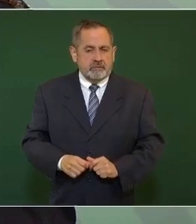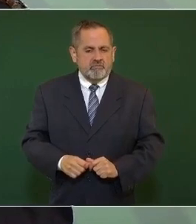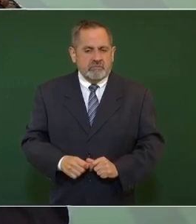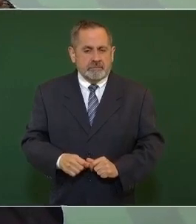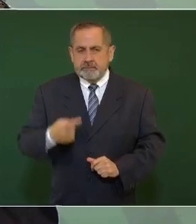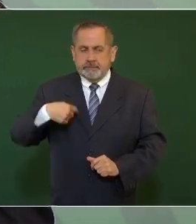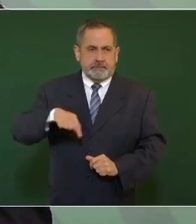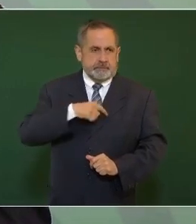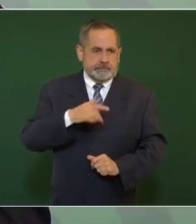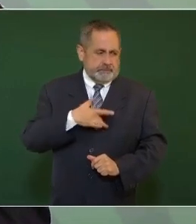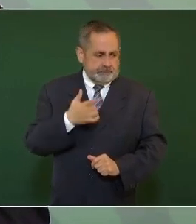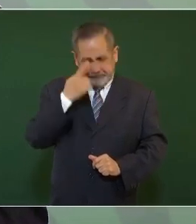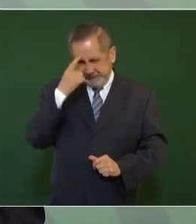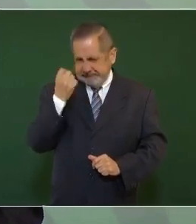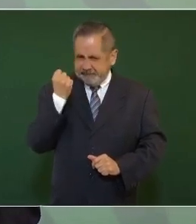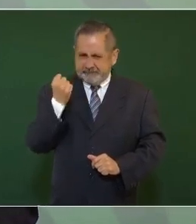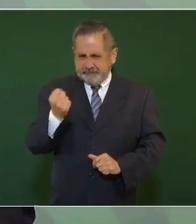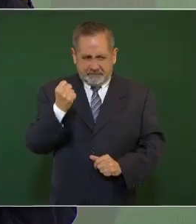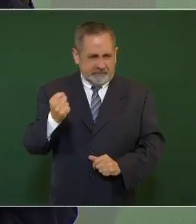severos,